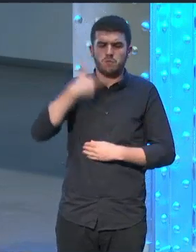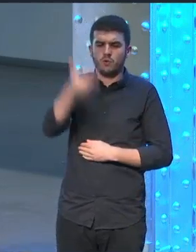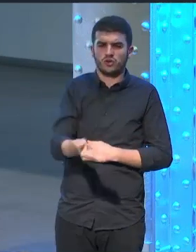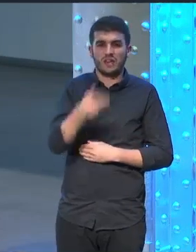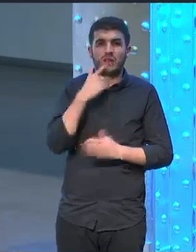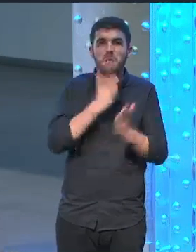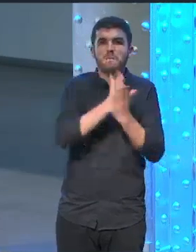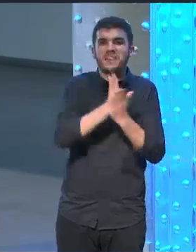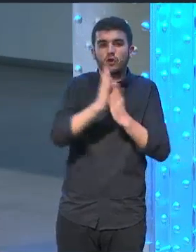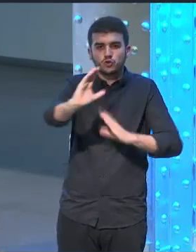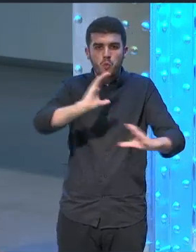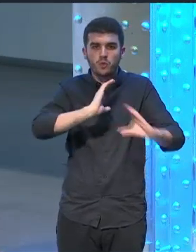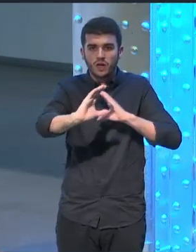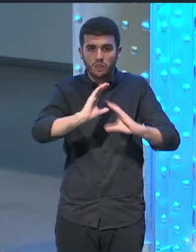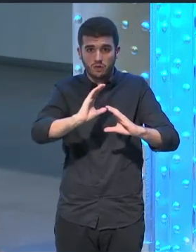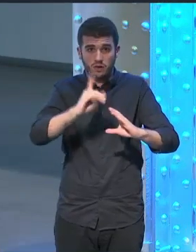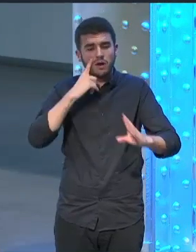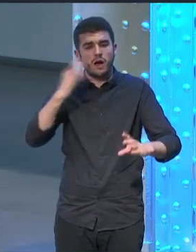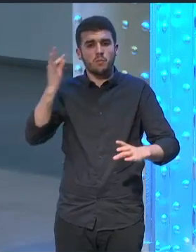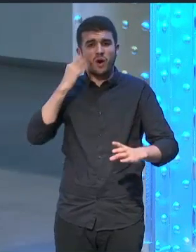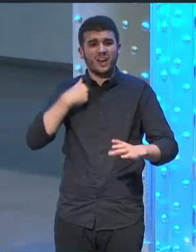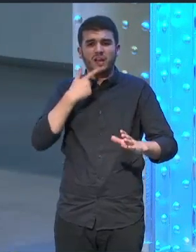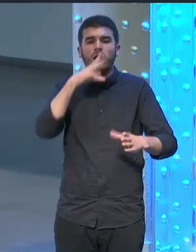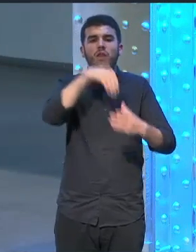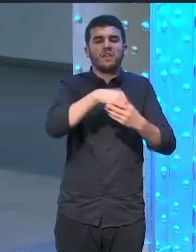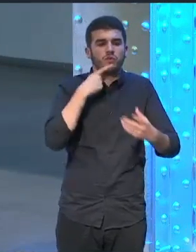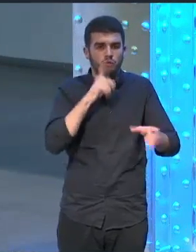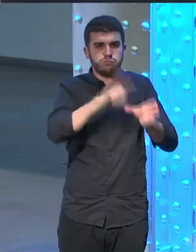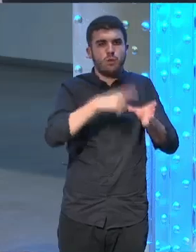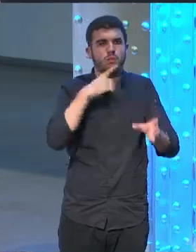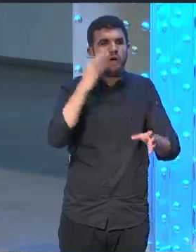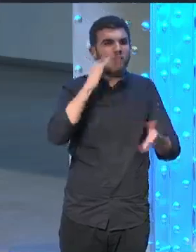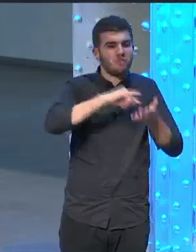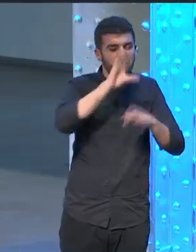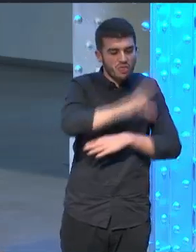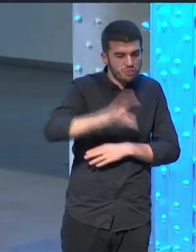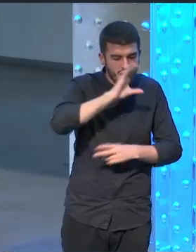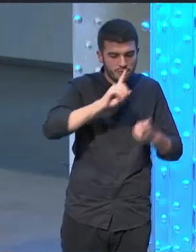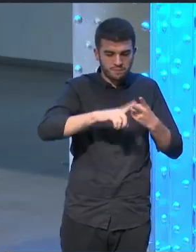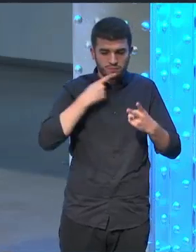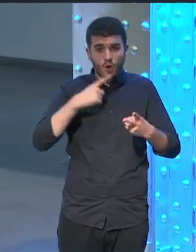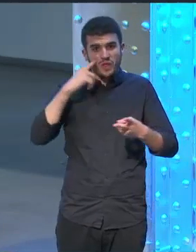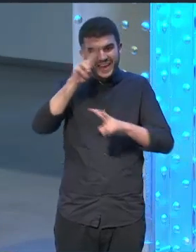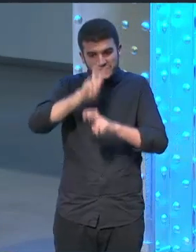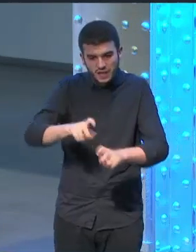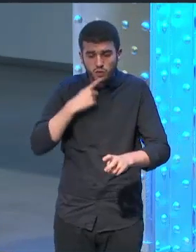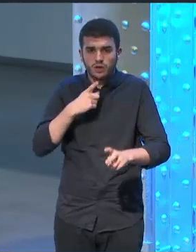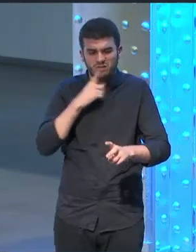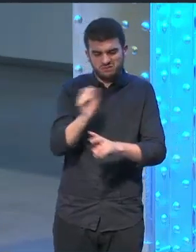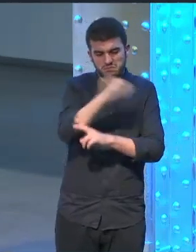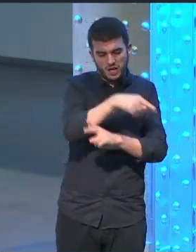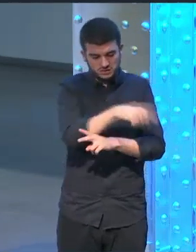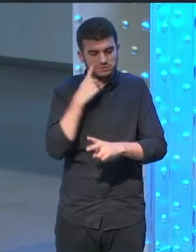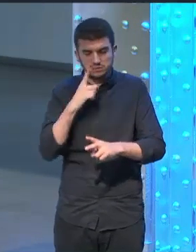de comunicación. Las barreras alejan a las mujeres de la ciencia, más mujeres en investigación pero menos en los cargos de la ciencia,